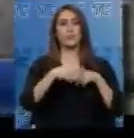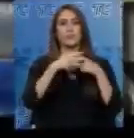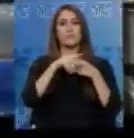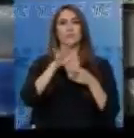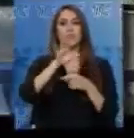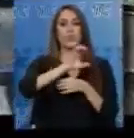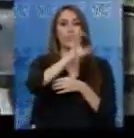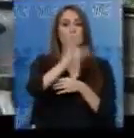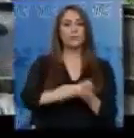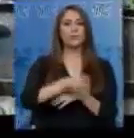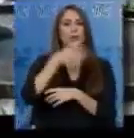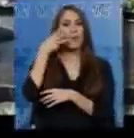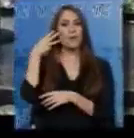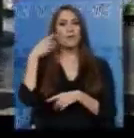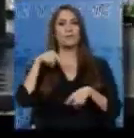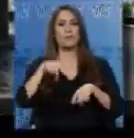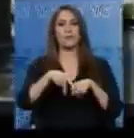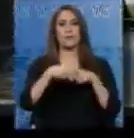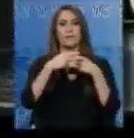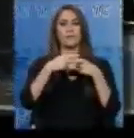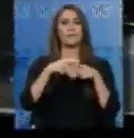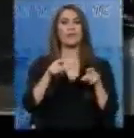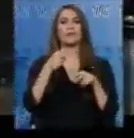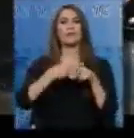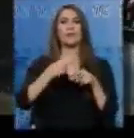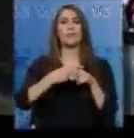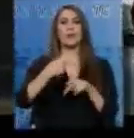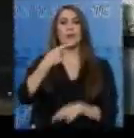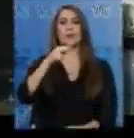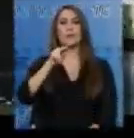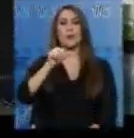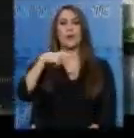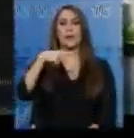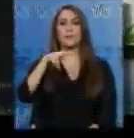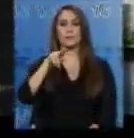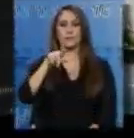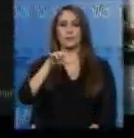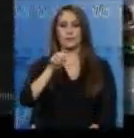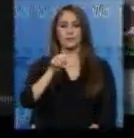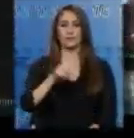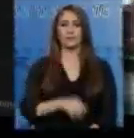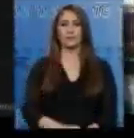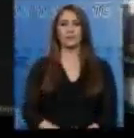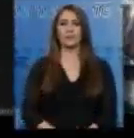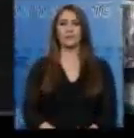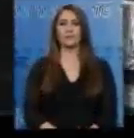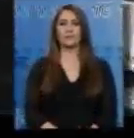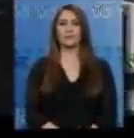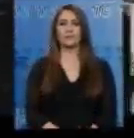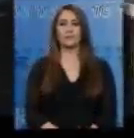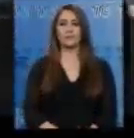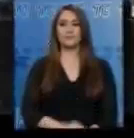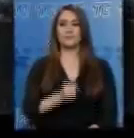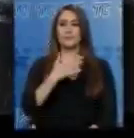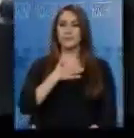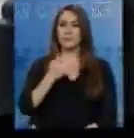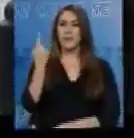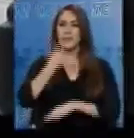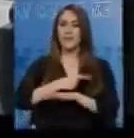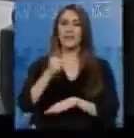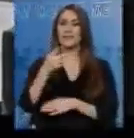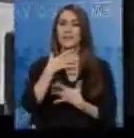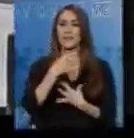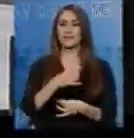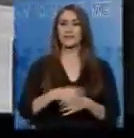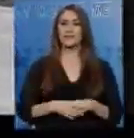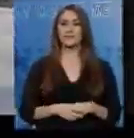a la costa y Amazonía ecuatoriana a través de Guápulo. Tiene su historia. Hola. Hola. Ha hecho un gran día, ¿no? ¿Qué te parece la ciudad?